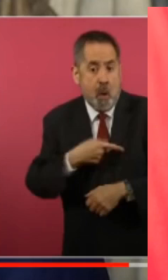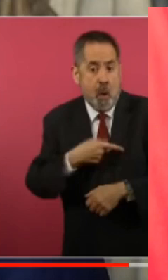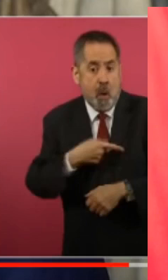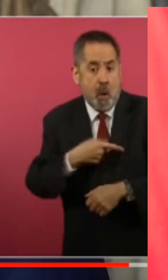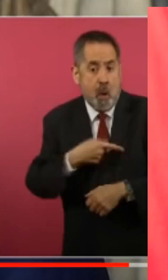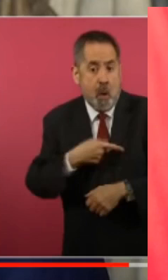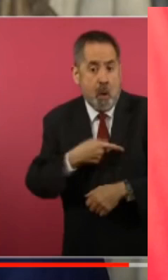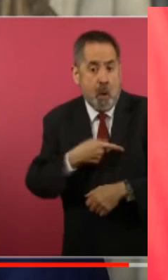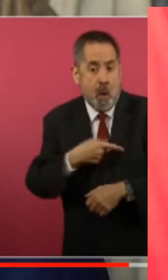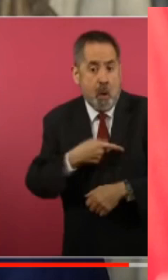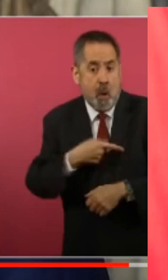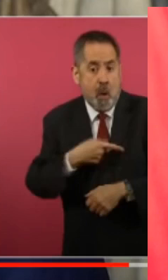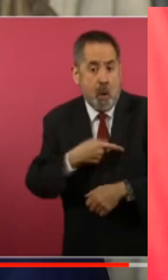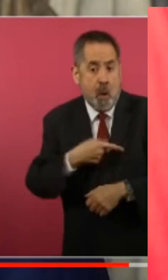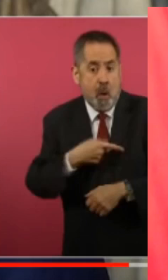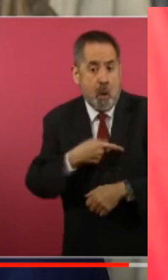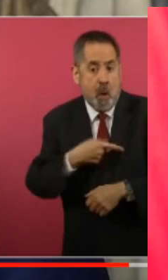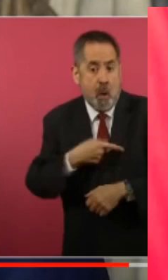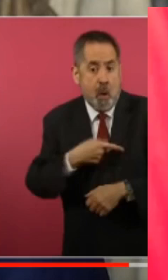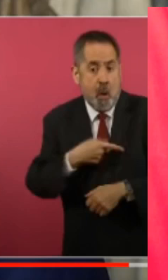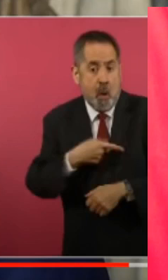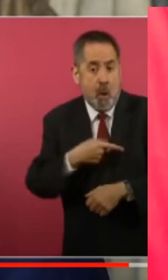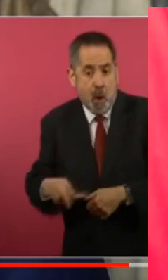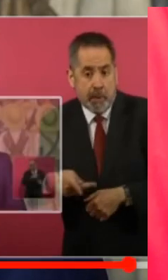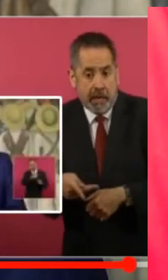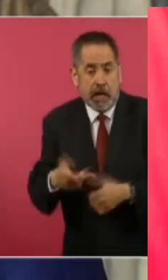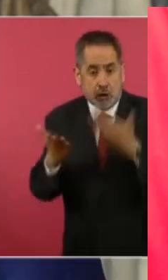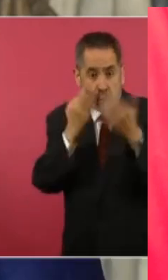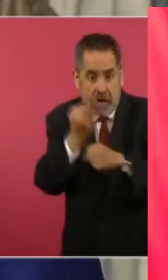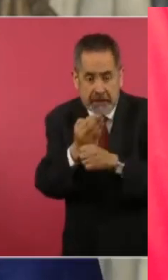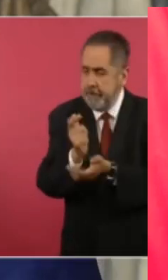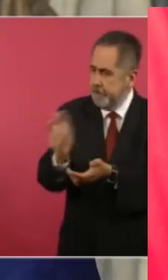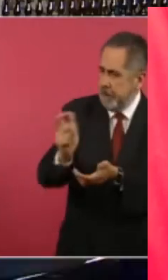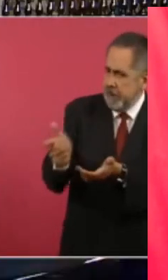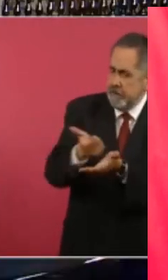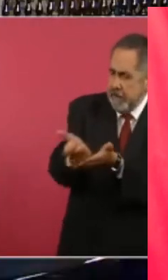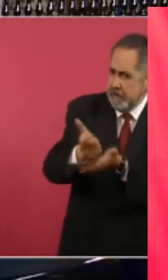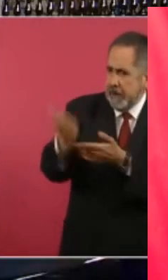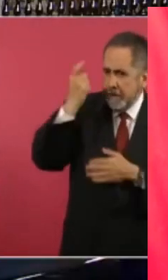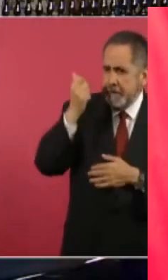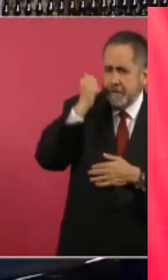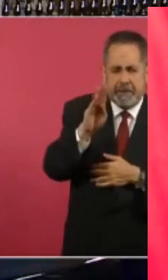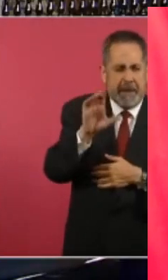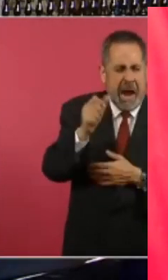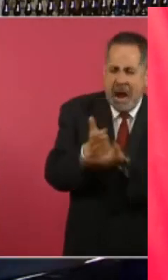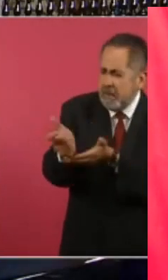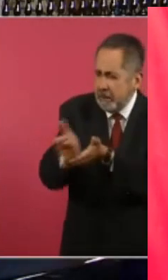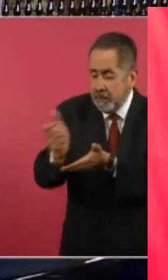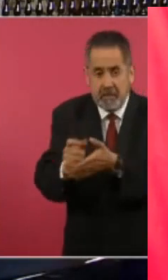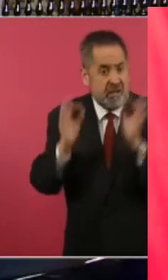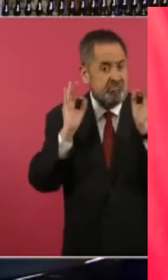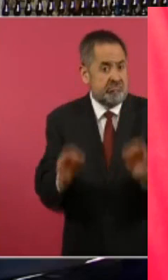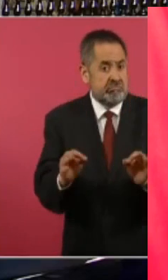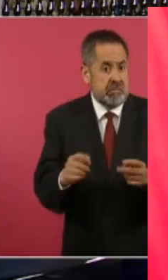sé, compatriotas, sigamos escuchando al presidente. Está por convertirse en realidad el principio de que la